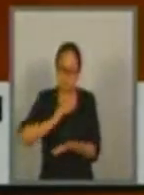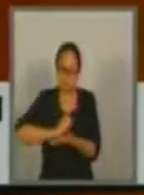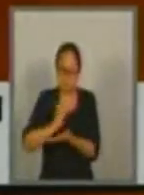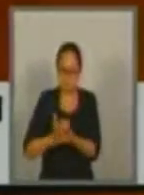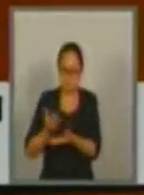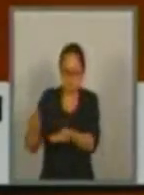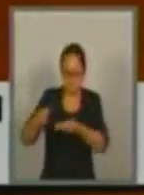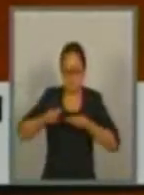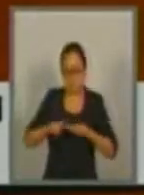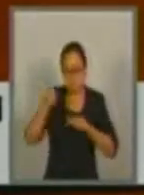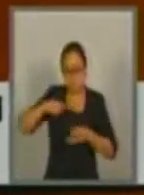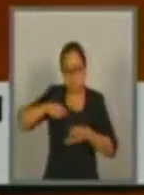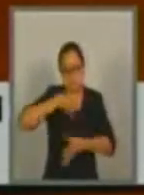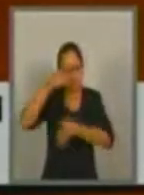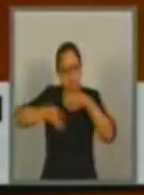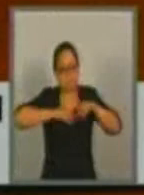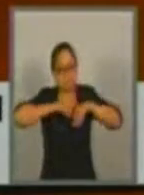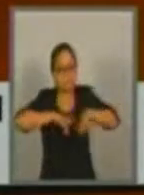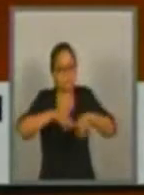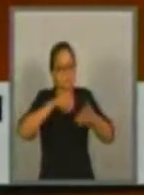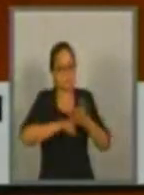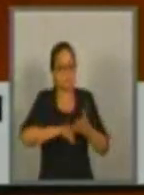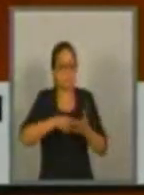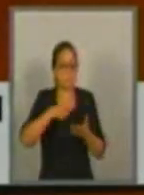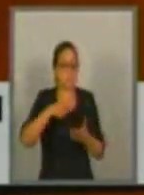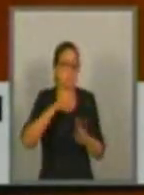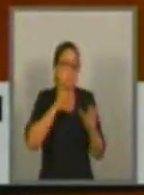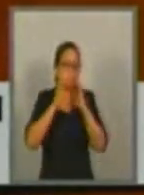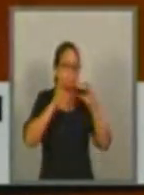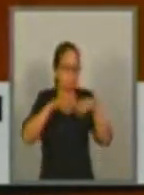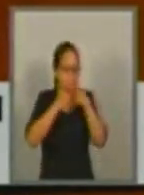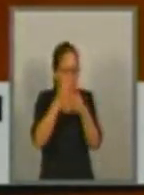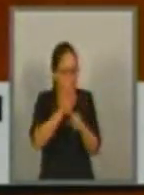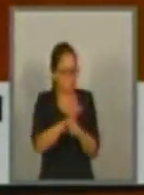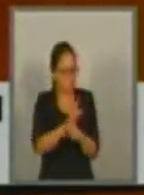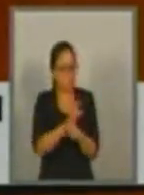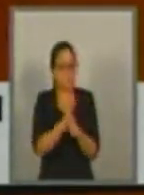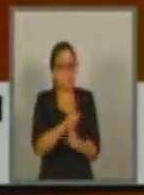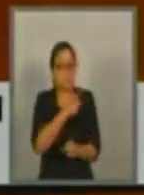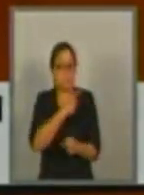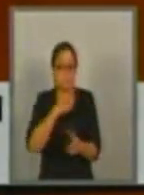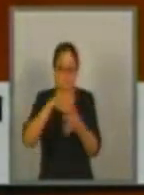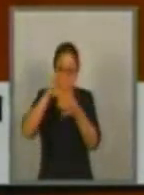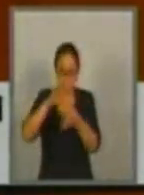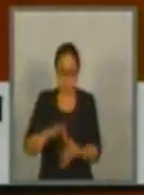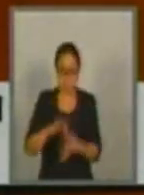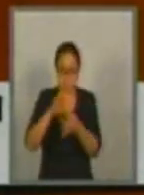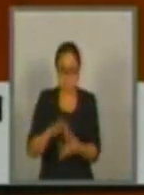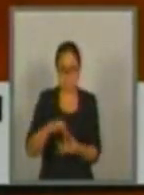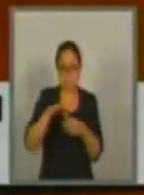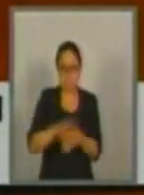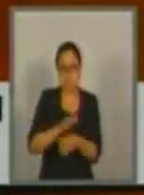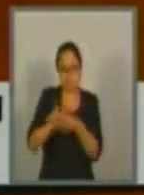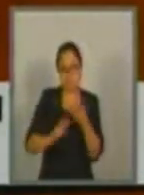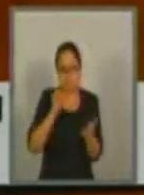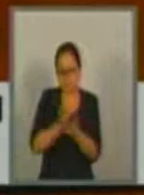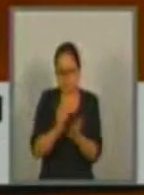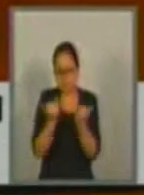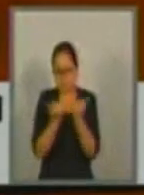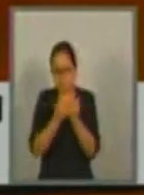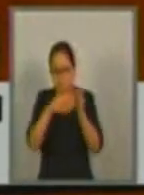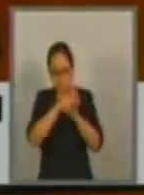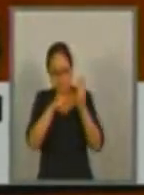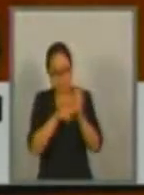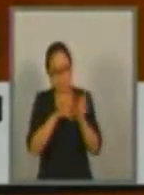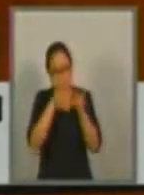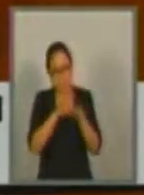tiempos comerciales para la difusión de las campañas de comunicación social deberán apegarse a la legislación y normatividad